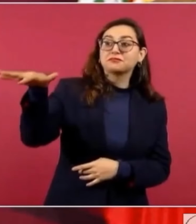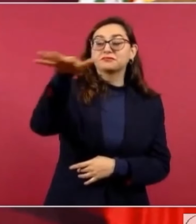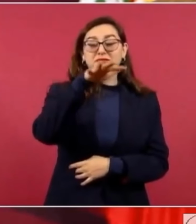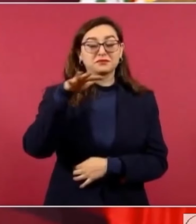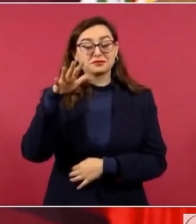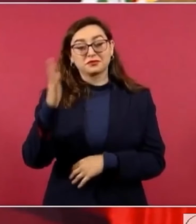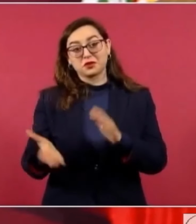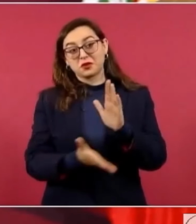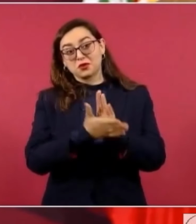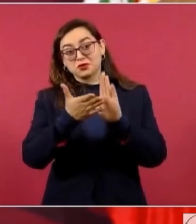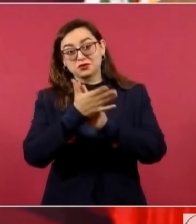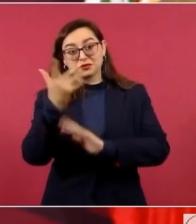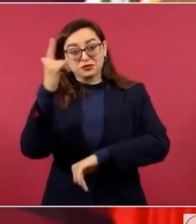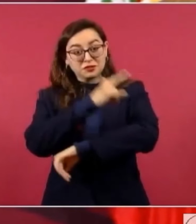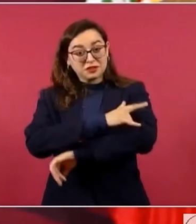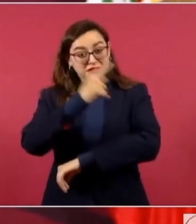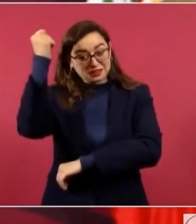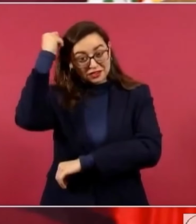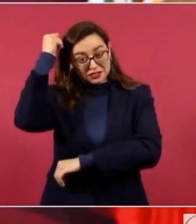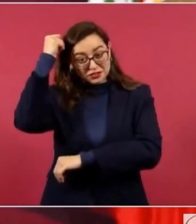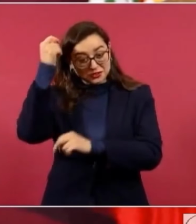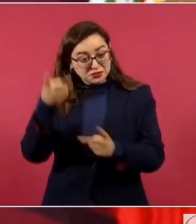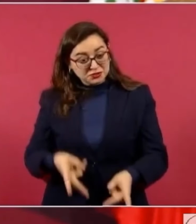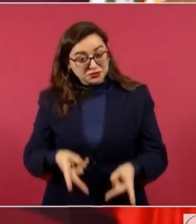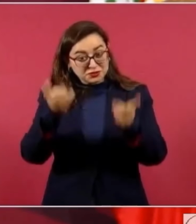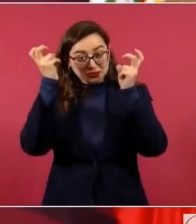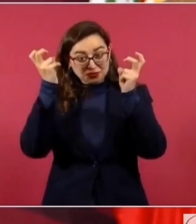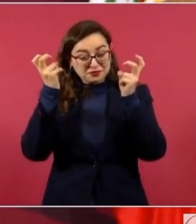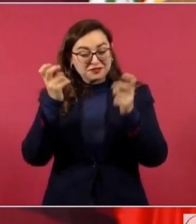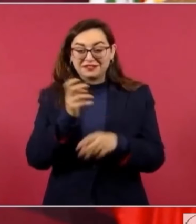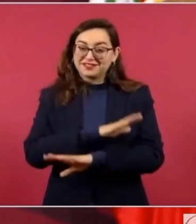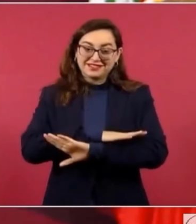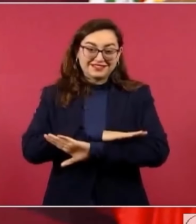se hiciera esa tranza. Ya, pero ya me voy.